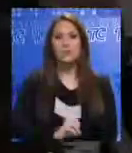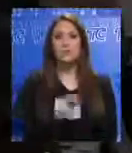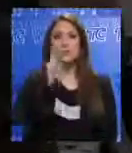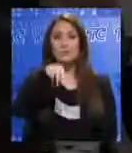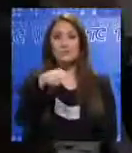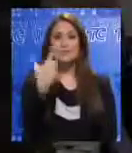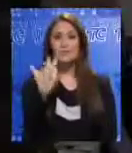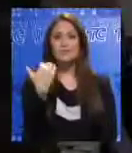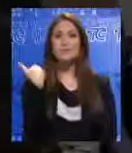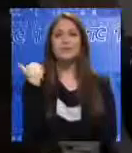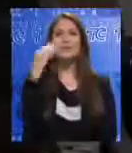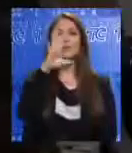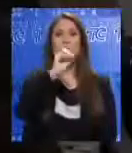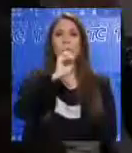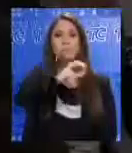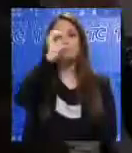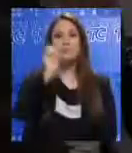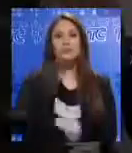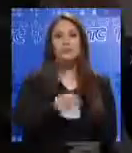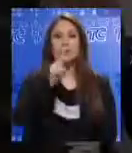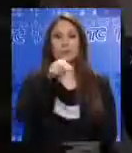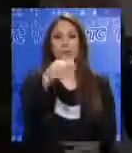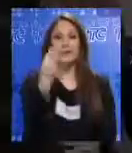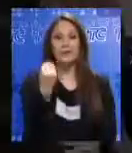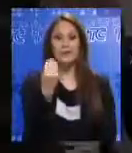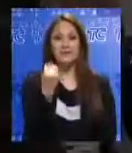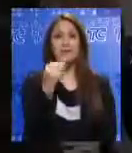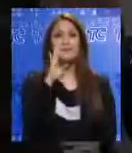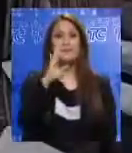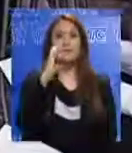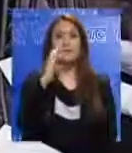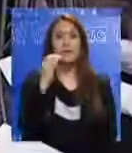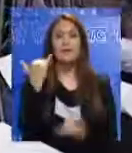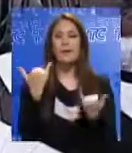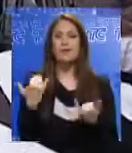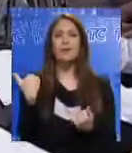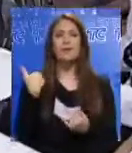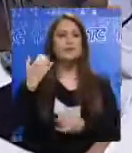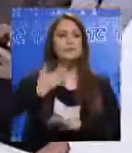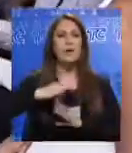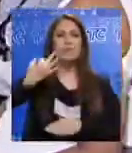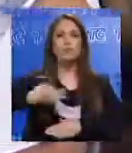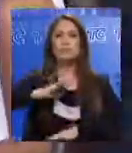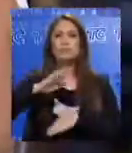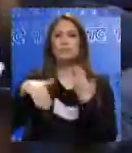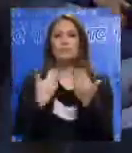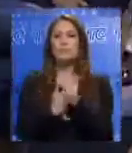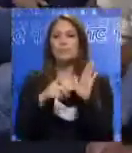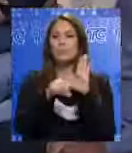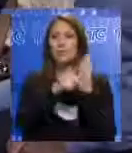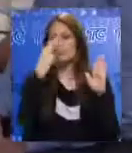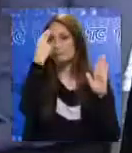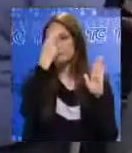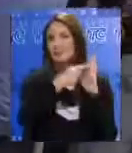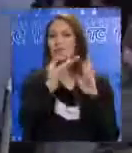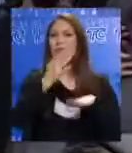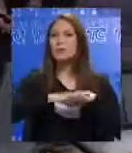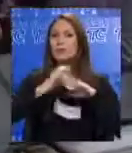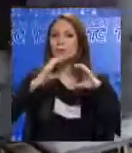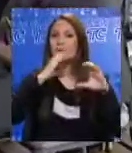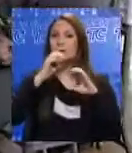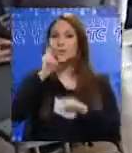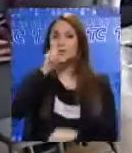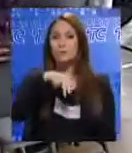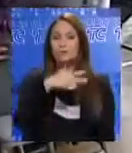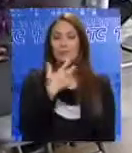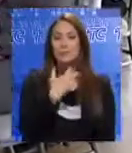2013, 50% para el 2014. TC, mi canal, ha cumplido el 2013 con 57 en el